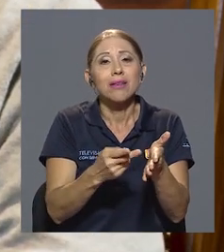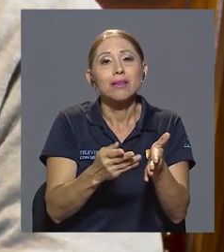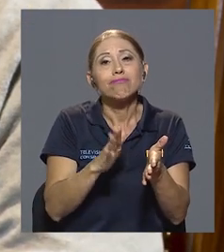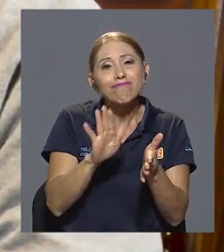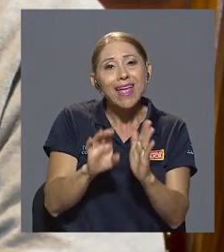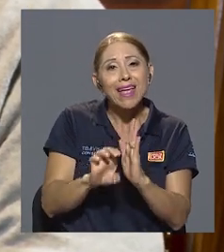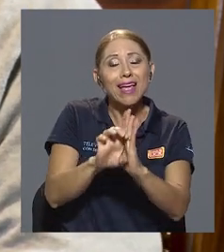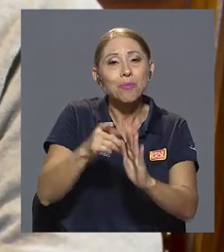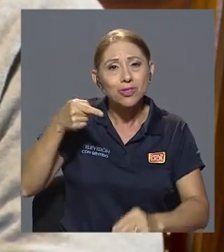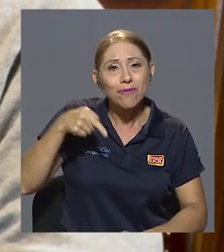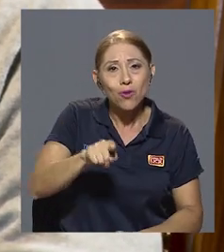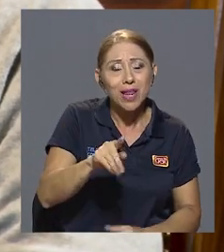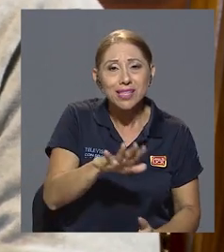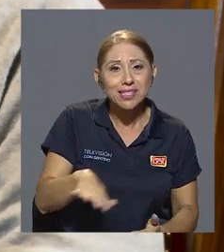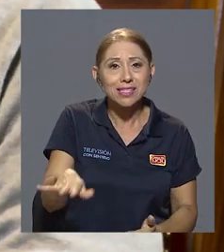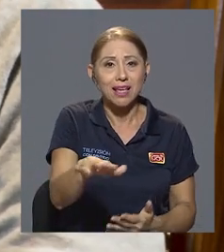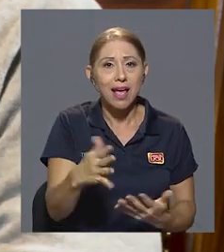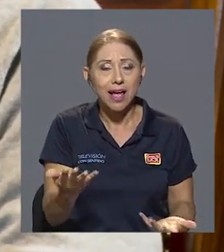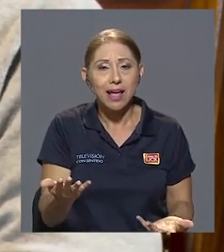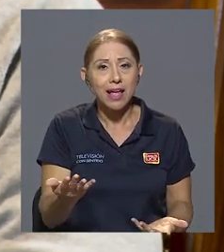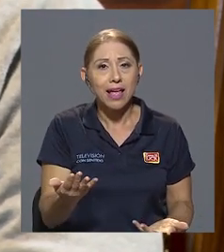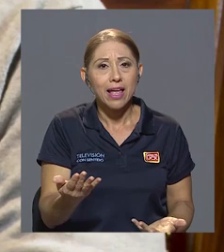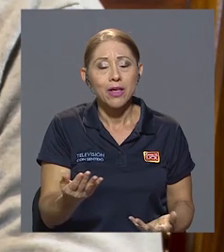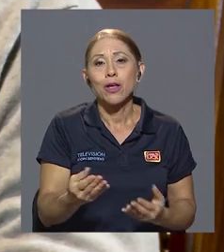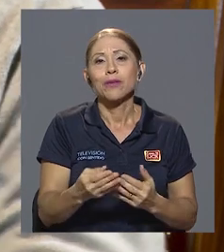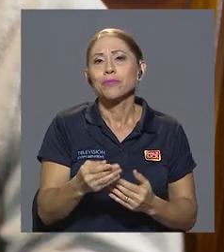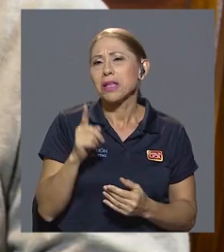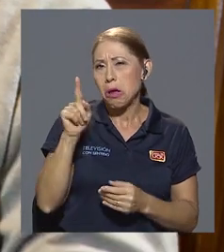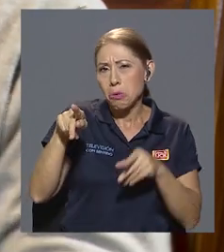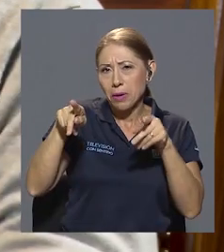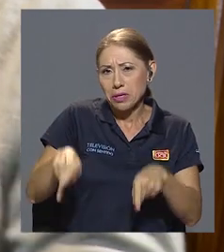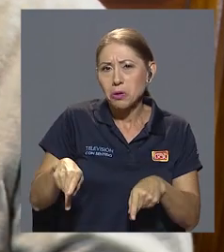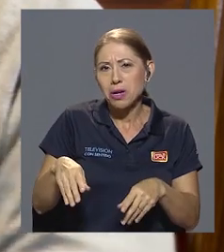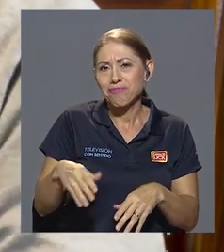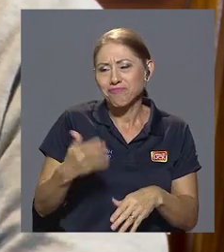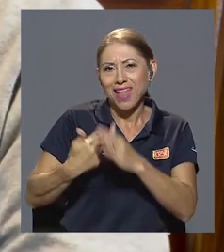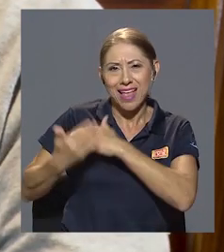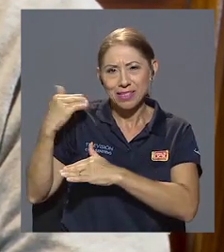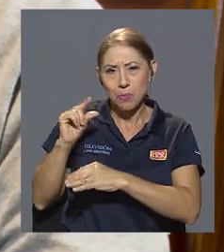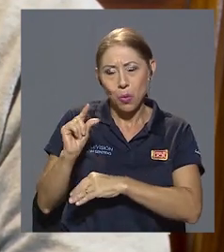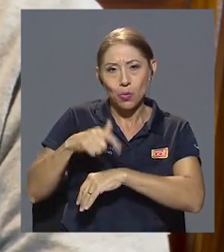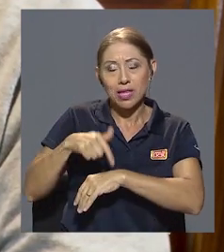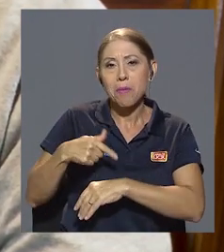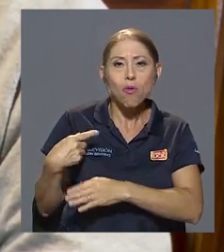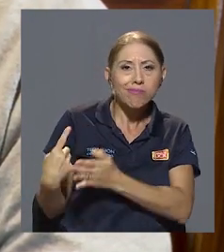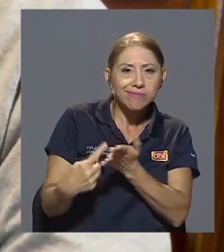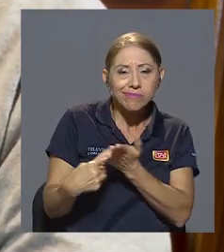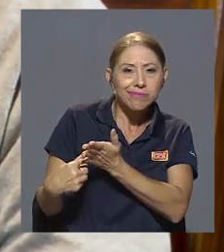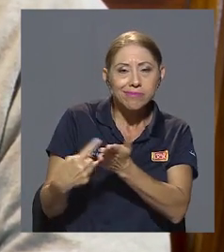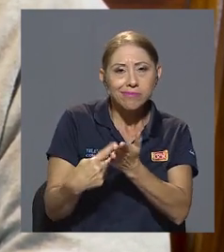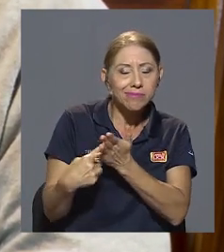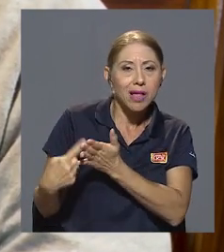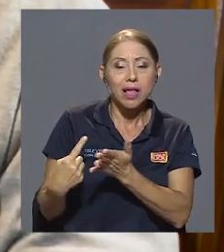vuelta como crear alguien alguien decía en una discusión que tuvimos hace poco